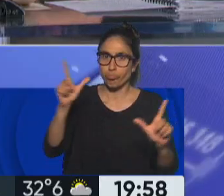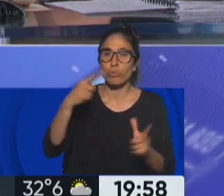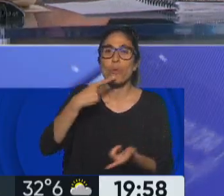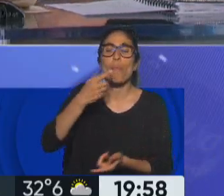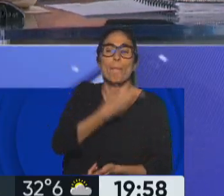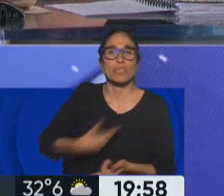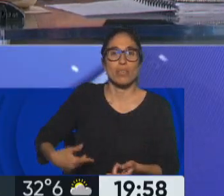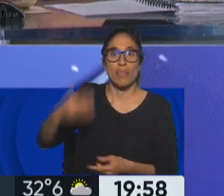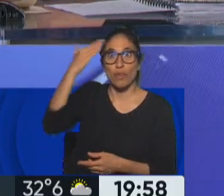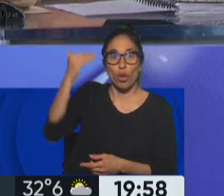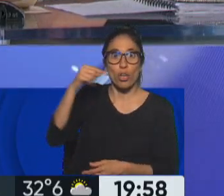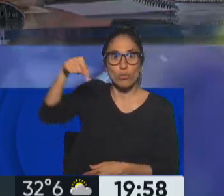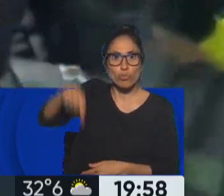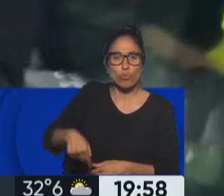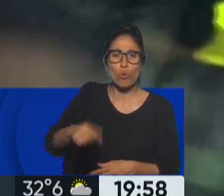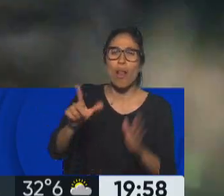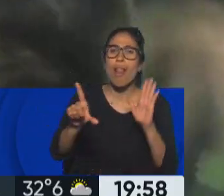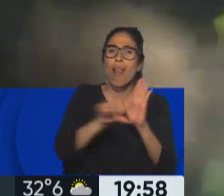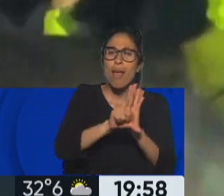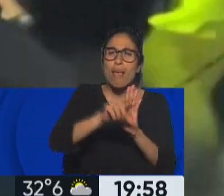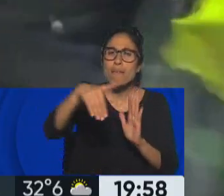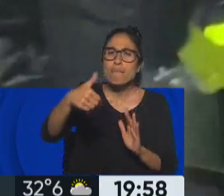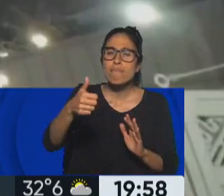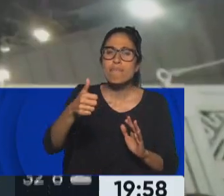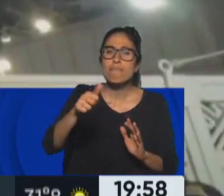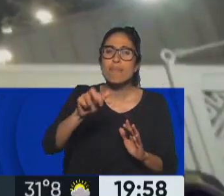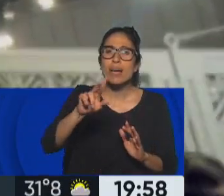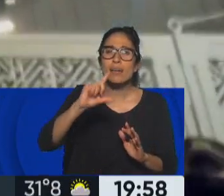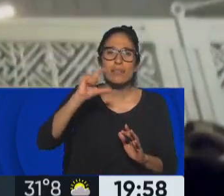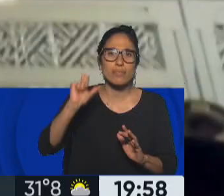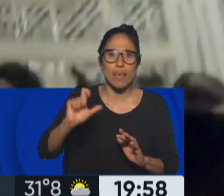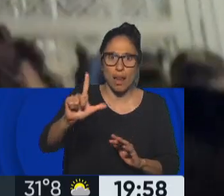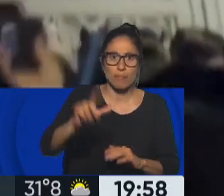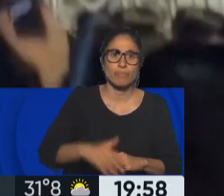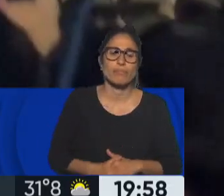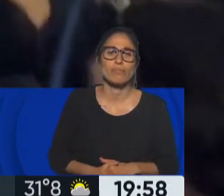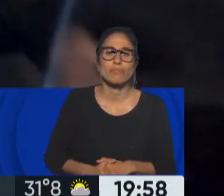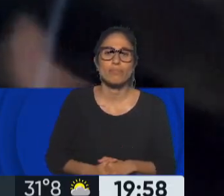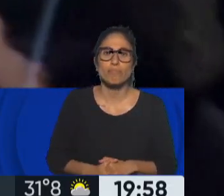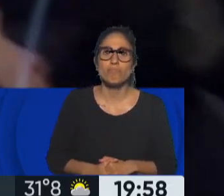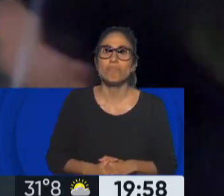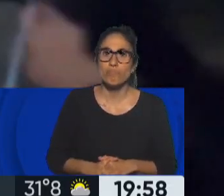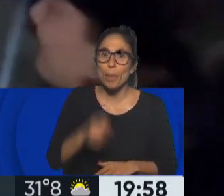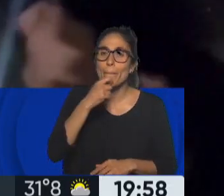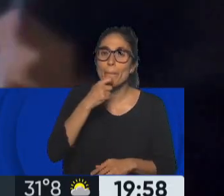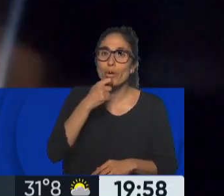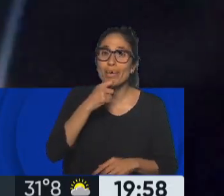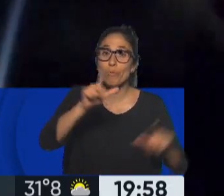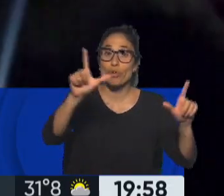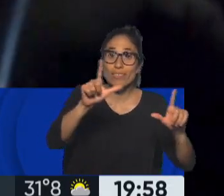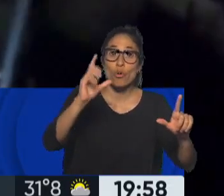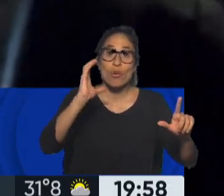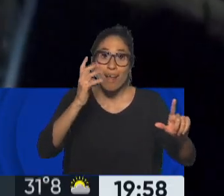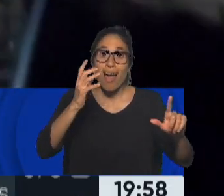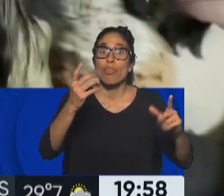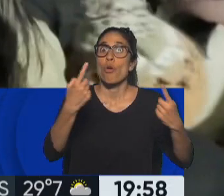Sur de anunciar la ley marcial, Pablo, que incluía varias cosas, como por ejemplo directamente el cierre de los medios de